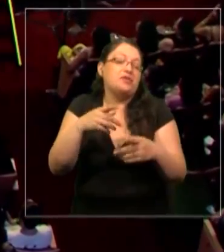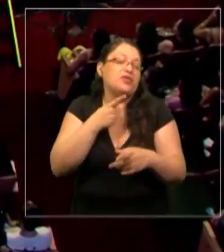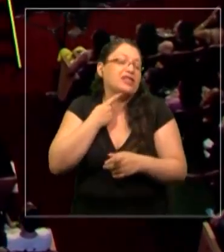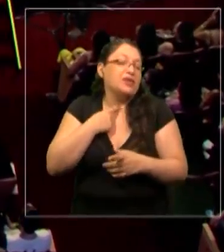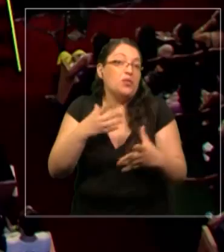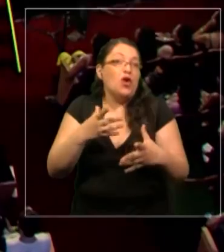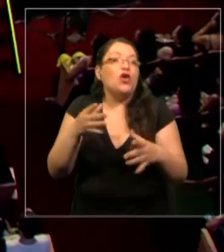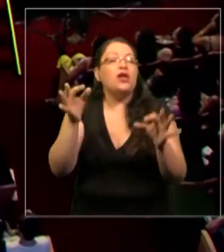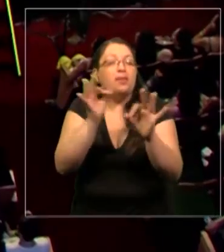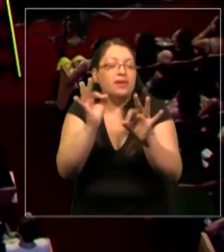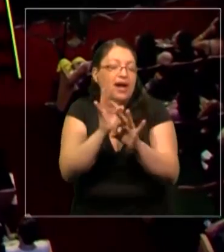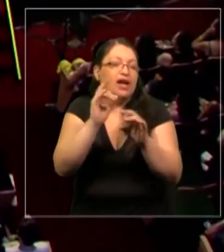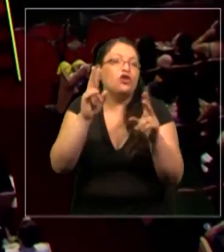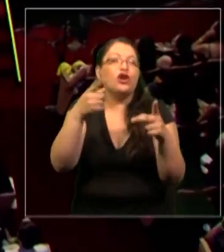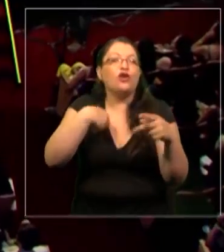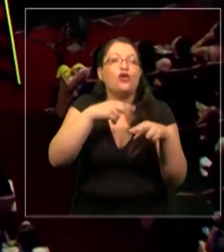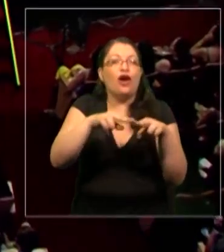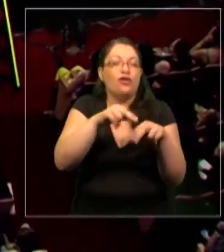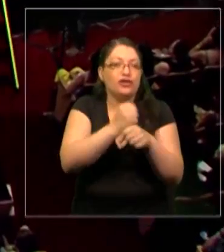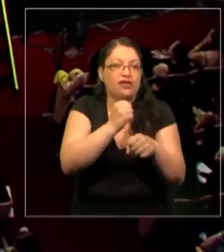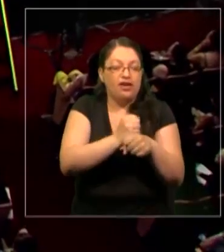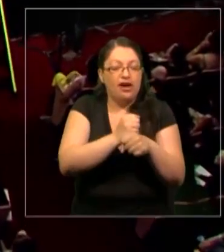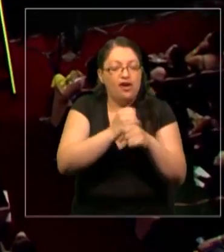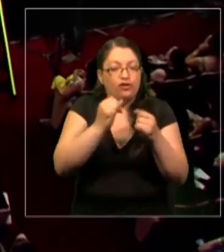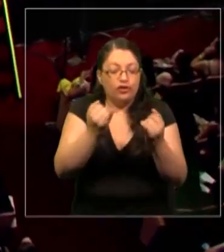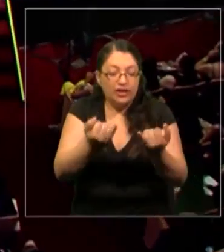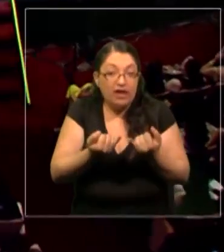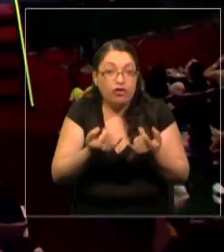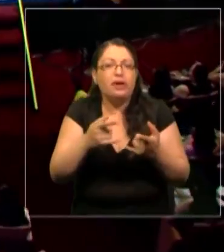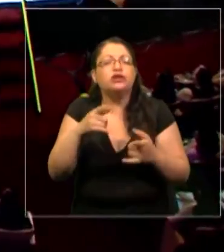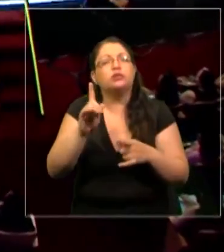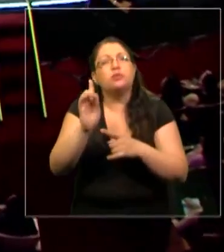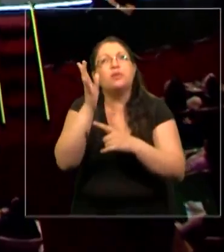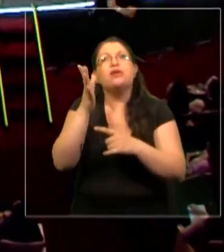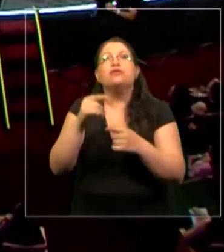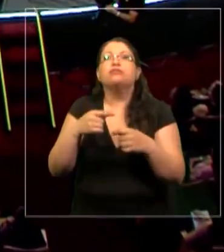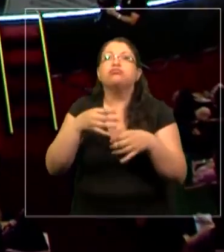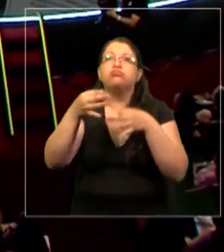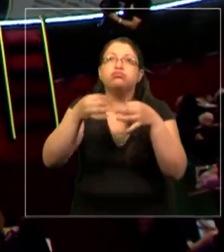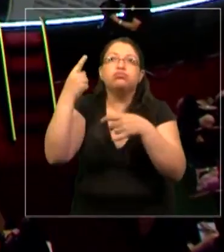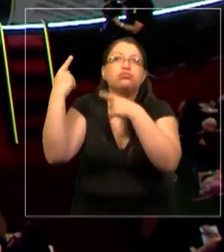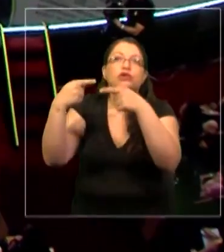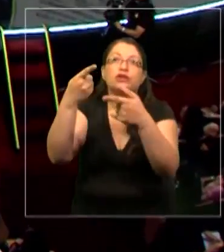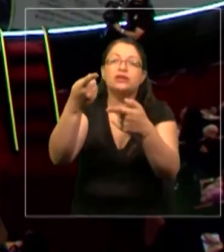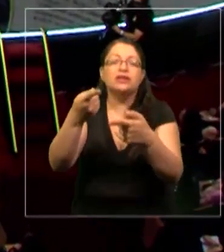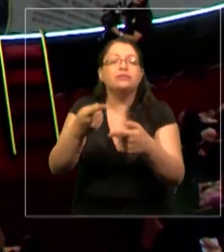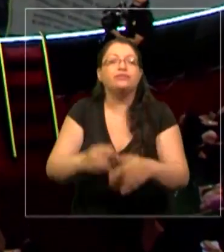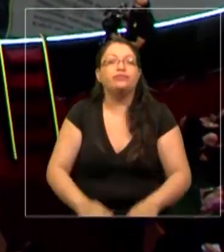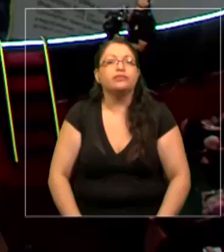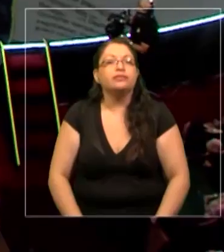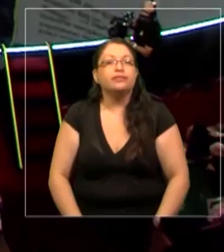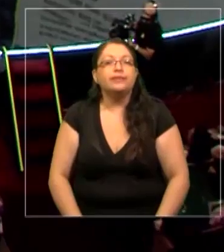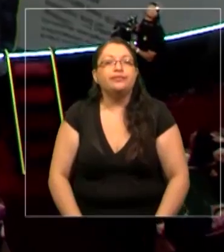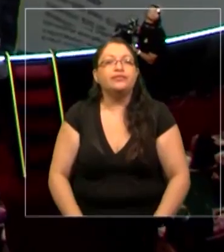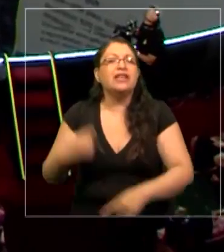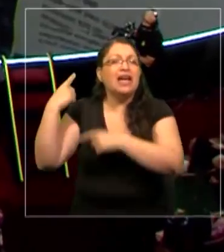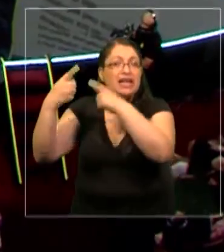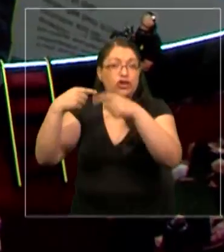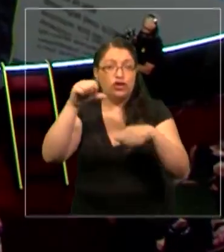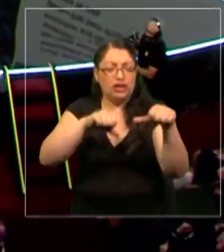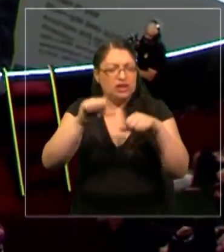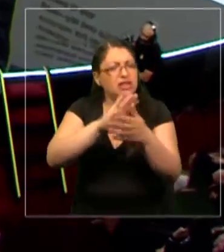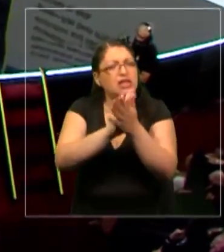vez de los datos. Pero voy a comenzar con esta historia provocadora sobre ella. Cada revolución en la historia de la